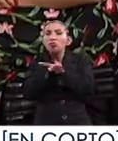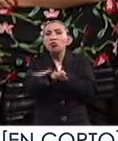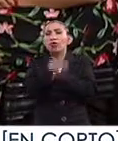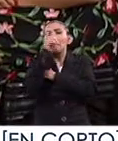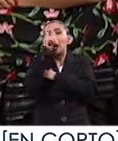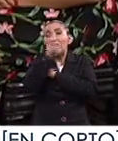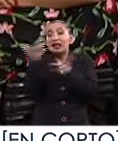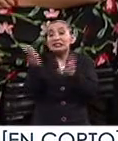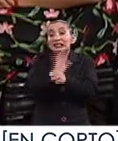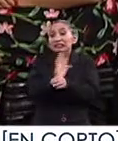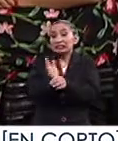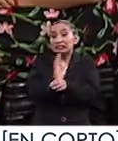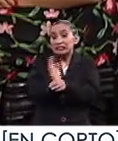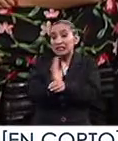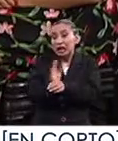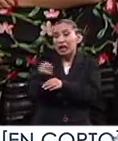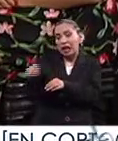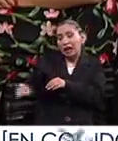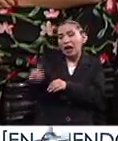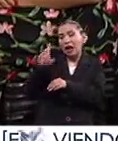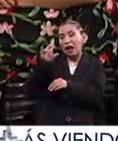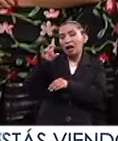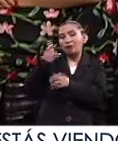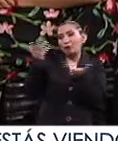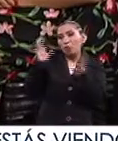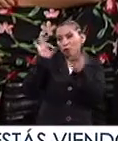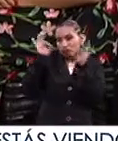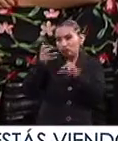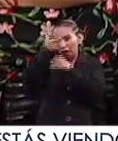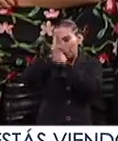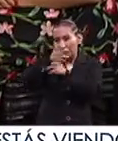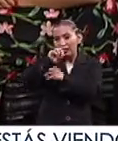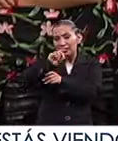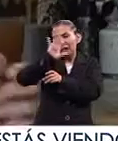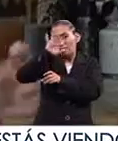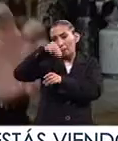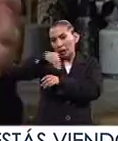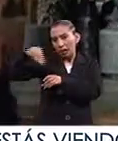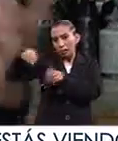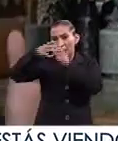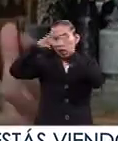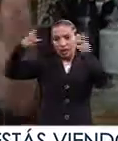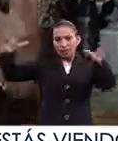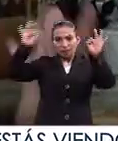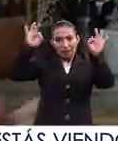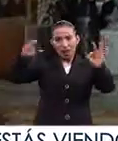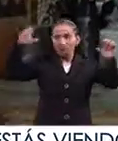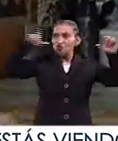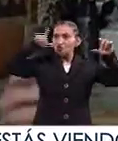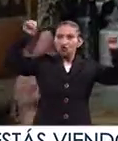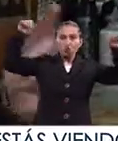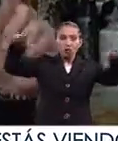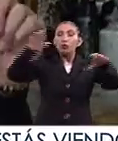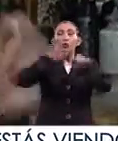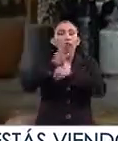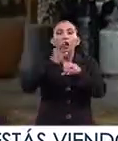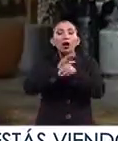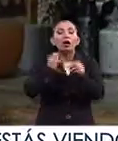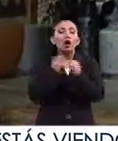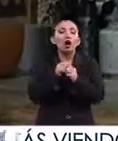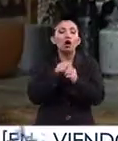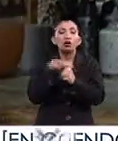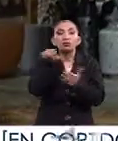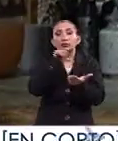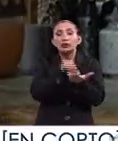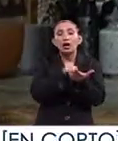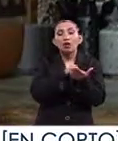teníamos de hacer cine, digamos, con cámaras de 35 milímetros en forma, bien, era a través del